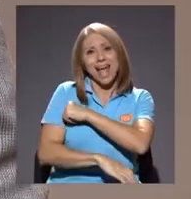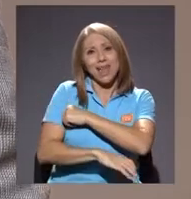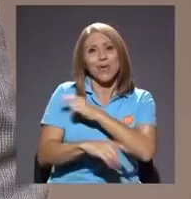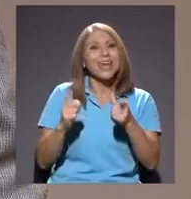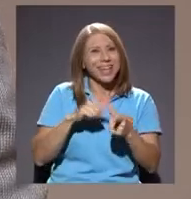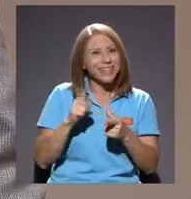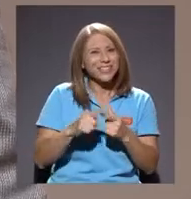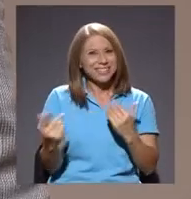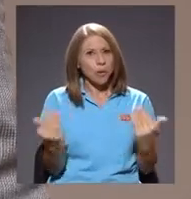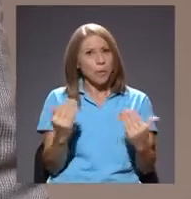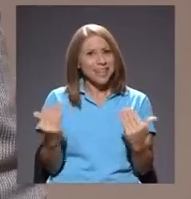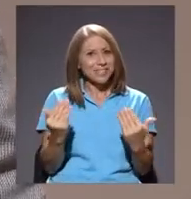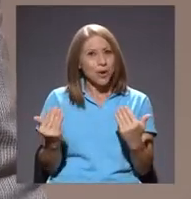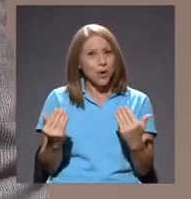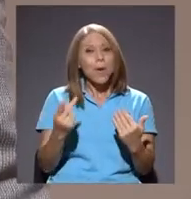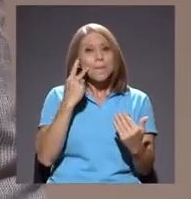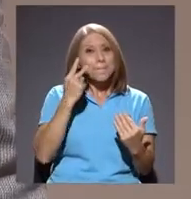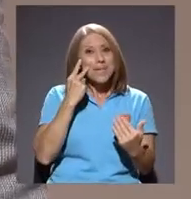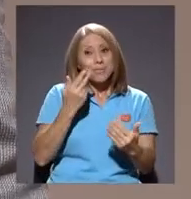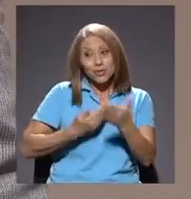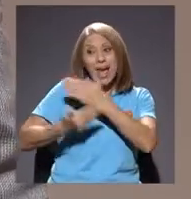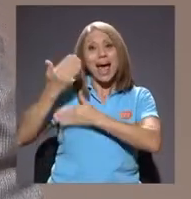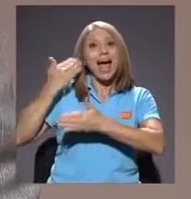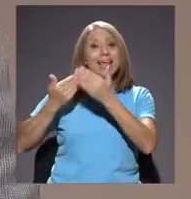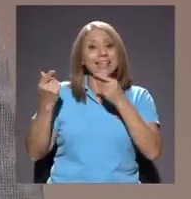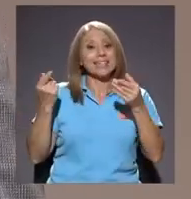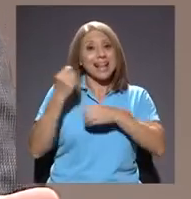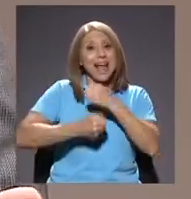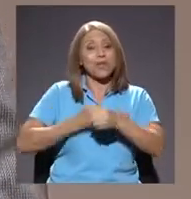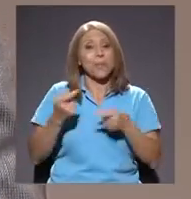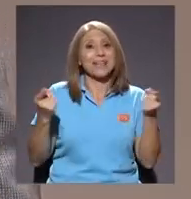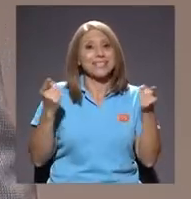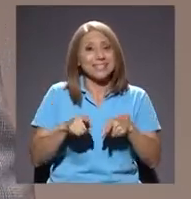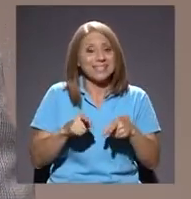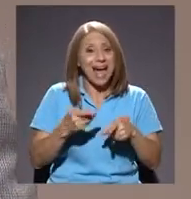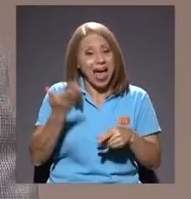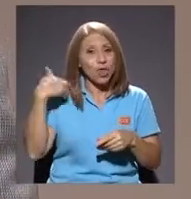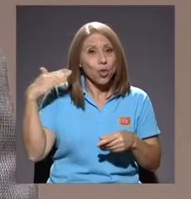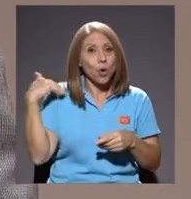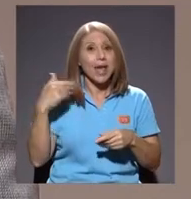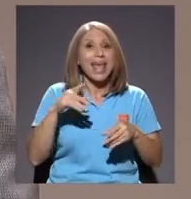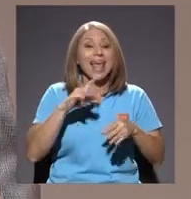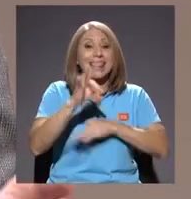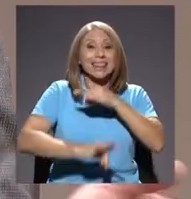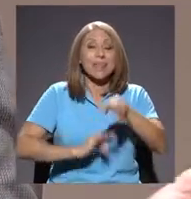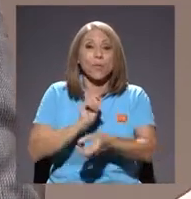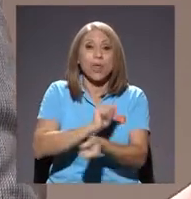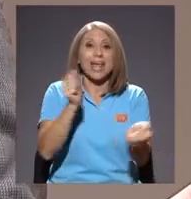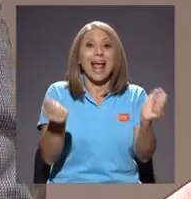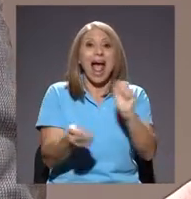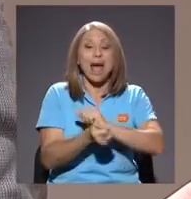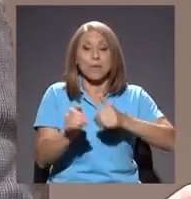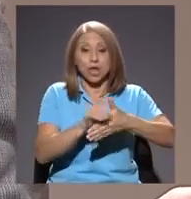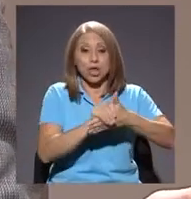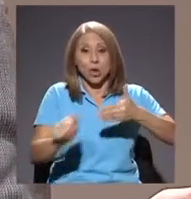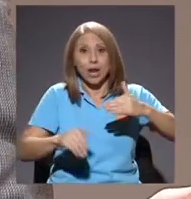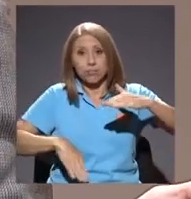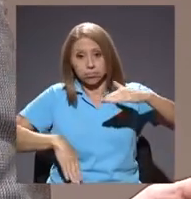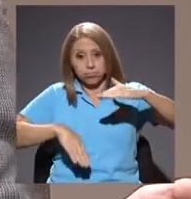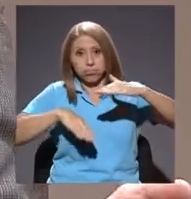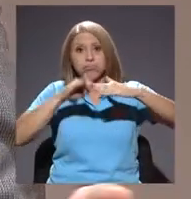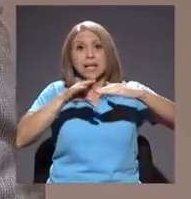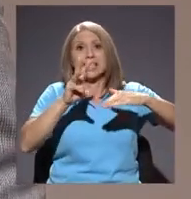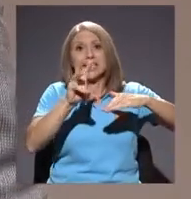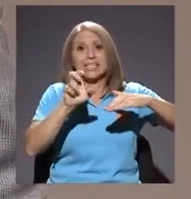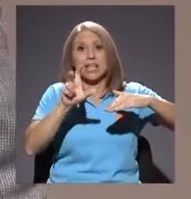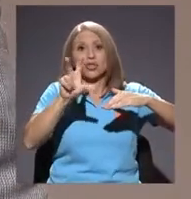las volatilidades y las correcciones que seguir el año pasado donde el tipo de cambio llegó a 630 y a los poquitos días está otra vez